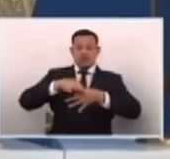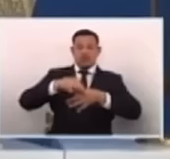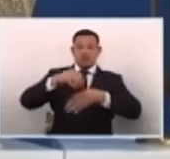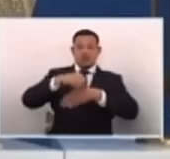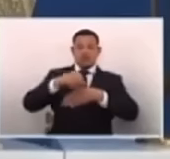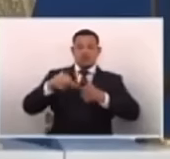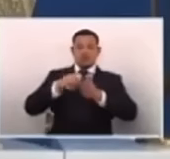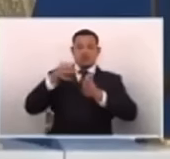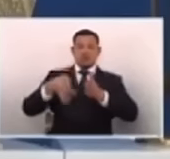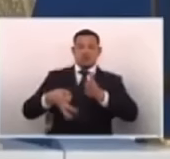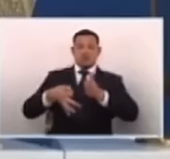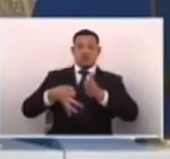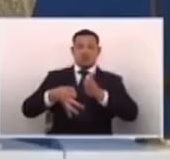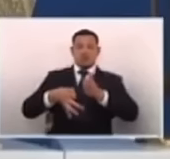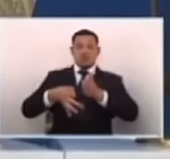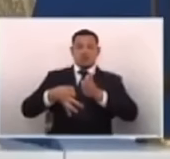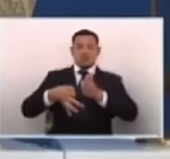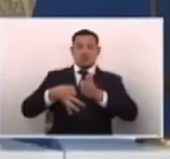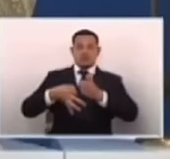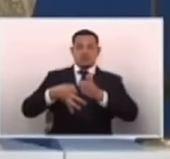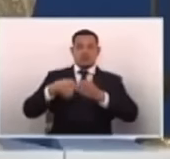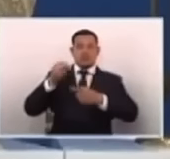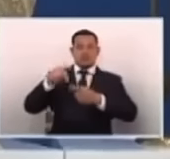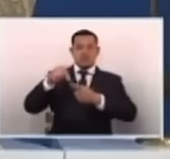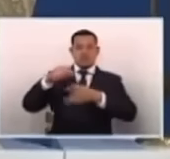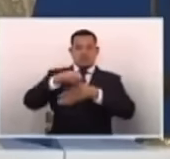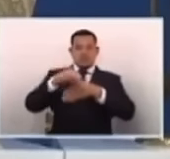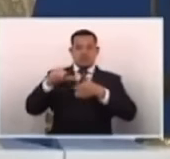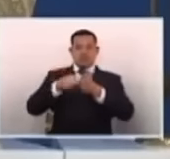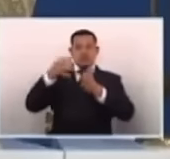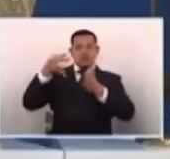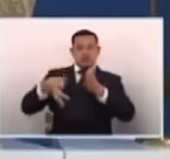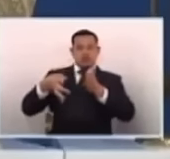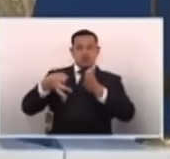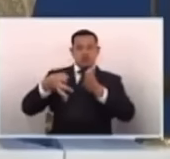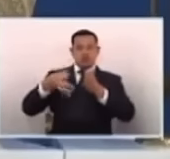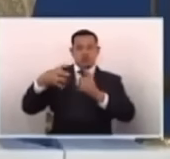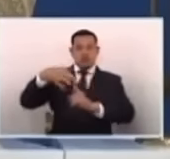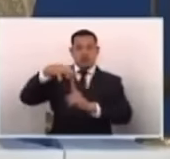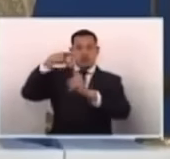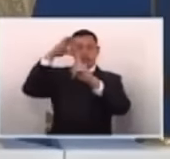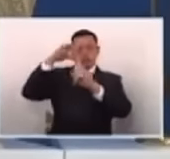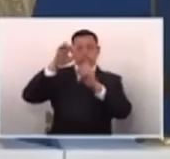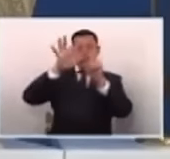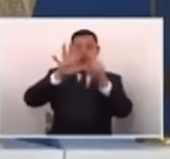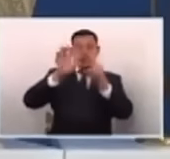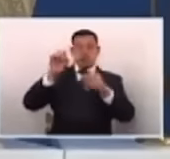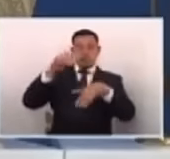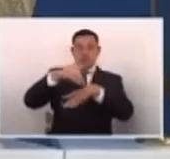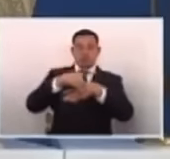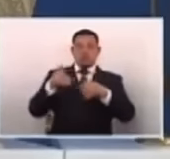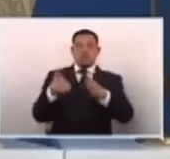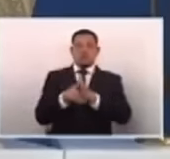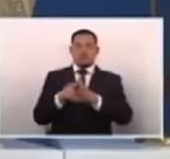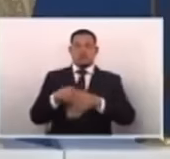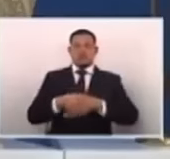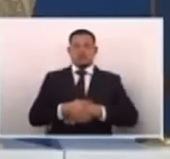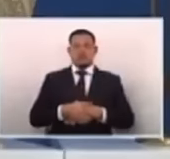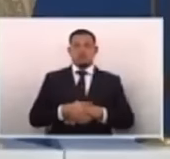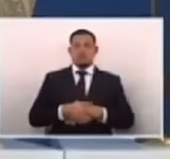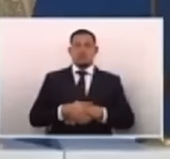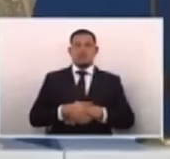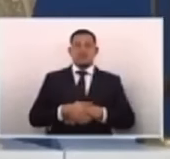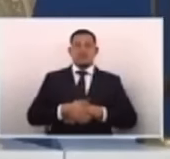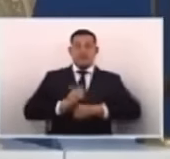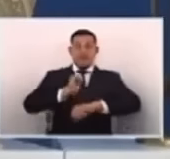asamblea constituyente. En esa asamblea constituyente se eligen 60 diputados